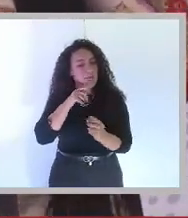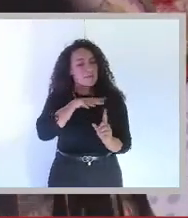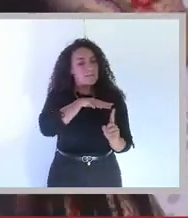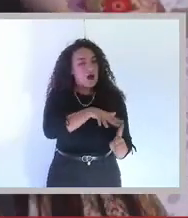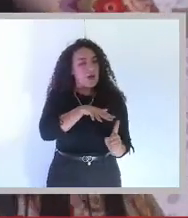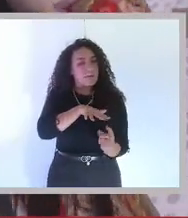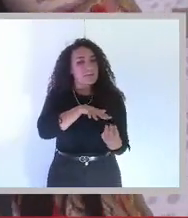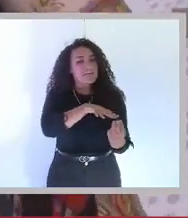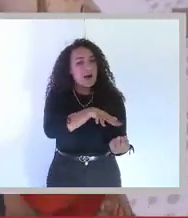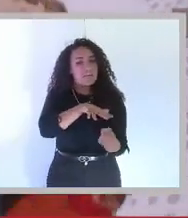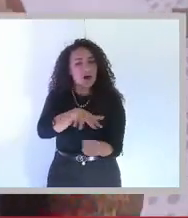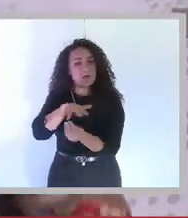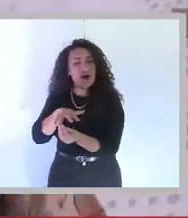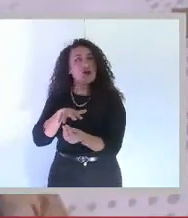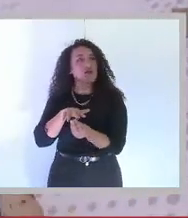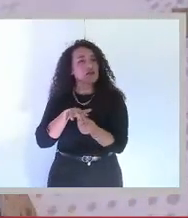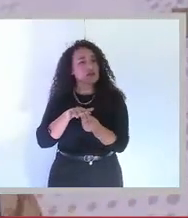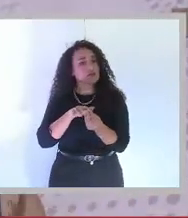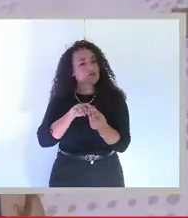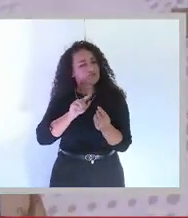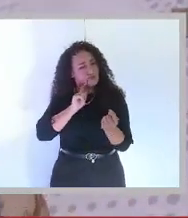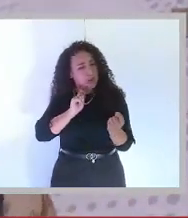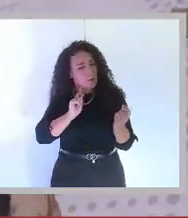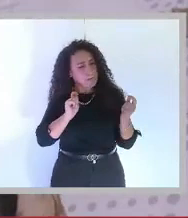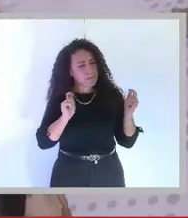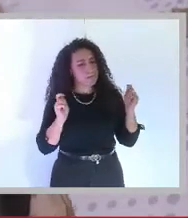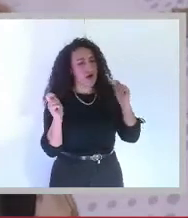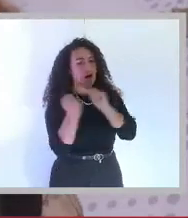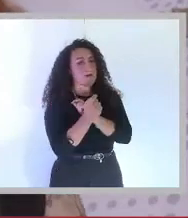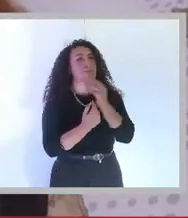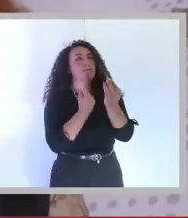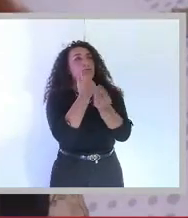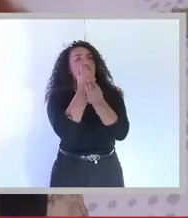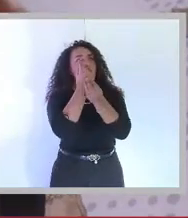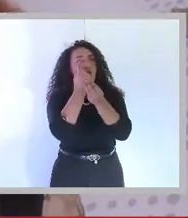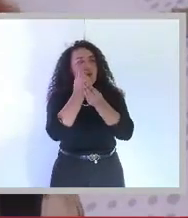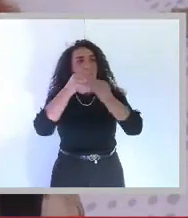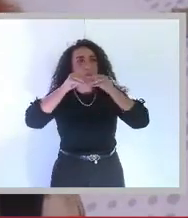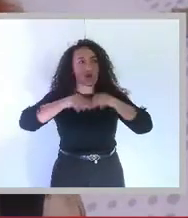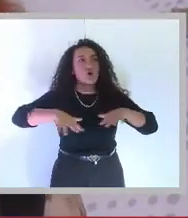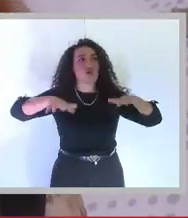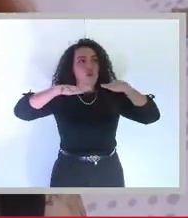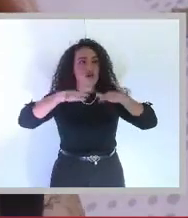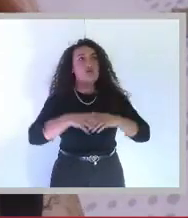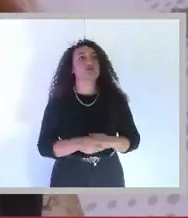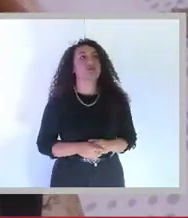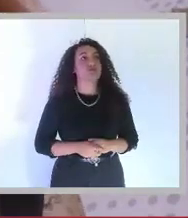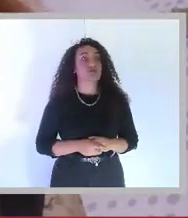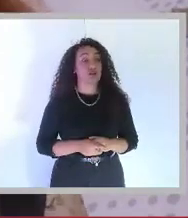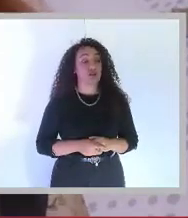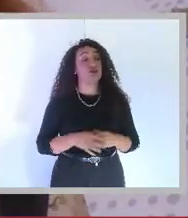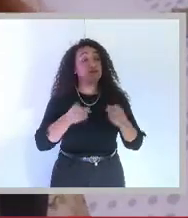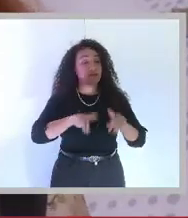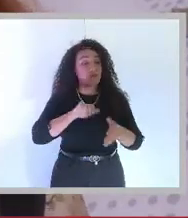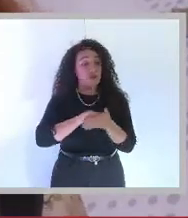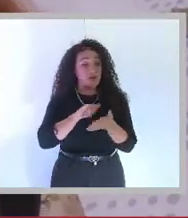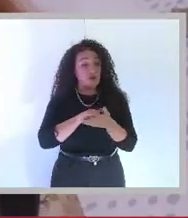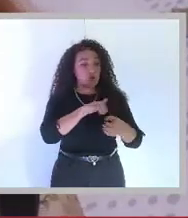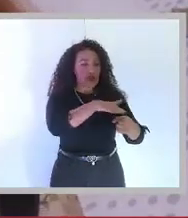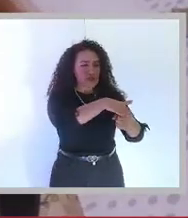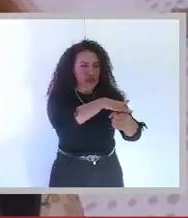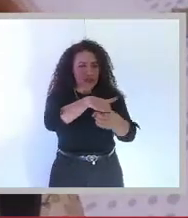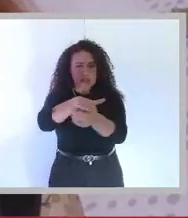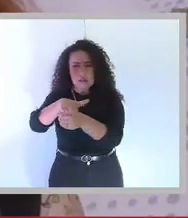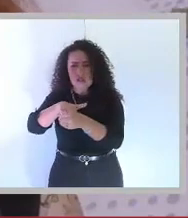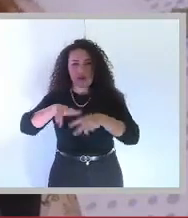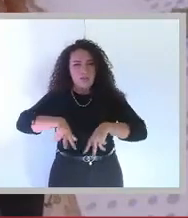la definición de políticas públicas y, en última instancia, en la transformación de las condiciones de vida